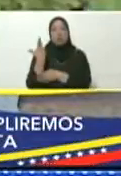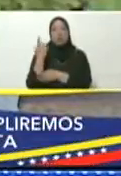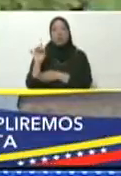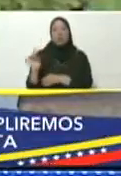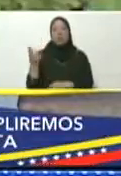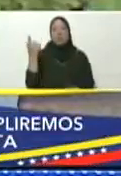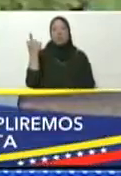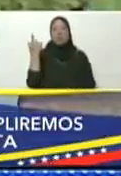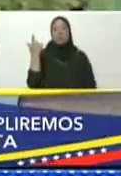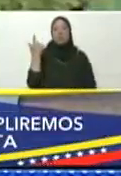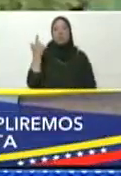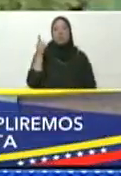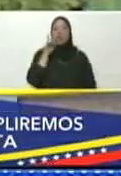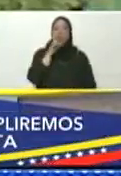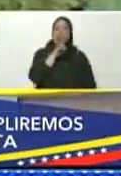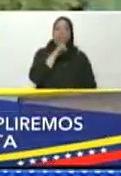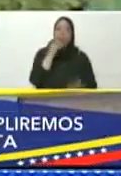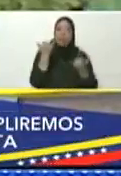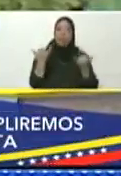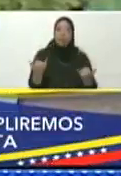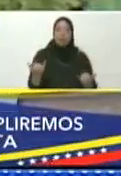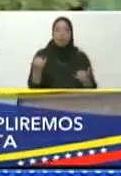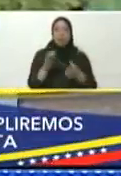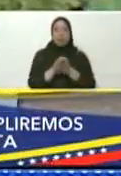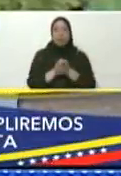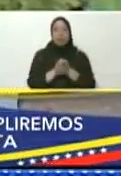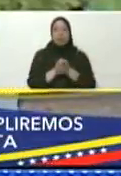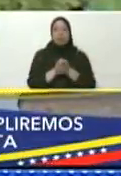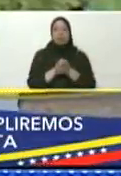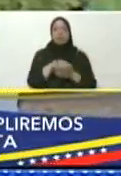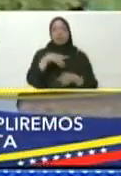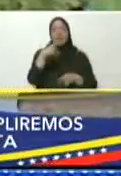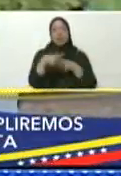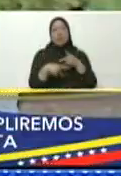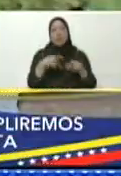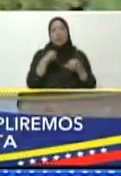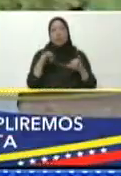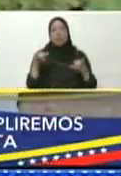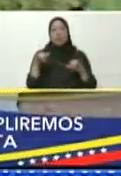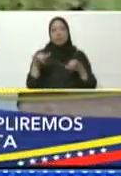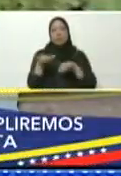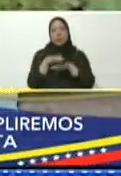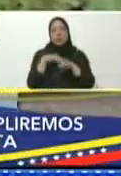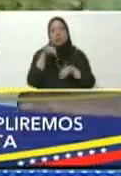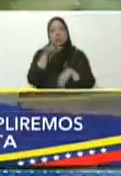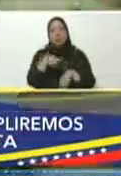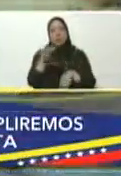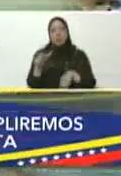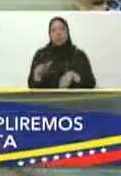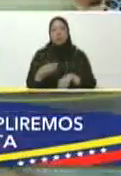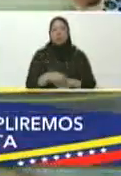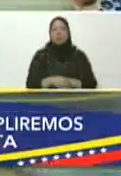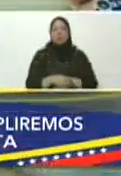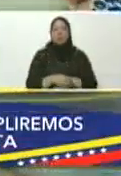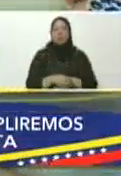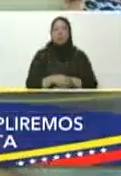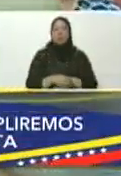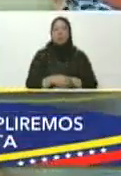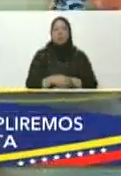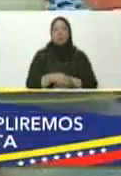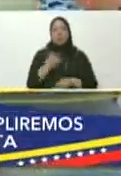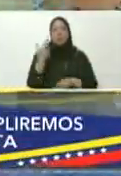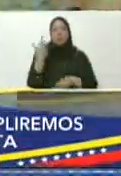Primero. Ya la nombré. María Camacho, Andrés Eloy Blanco. Miriam Pacheco, Andrés Eloy Blanco.